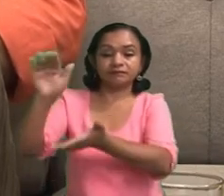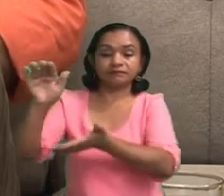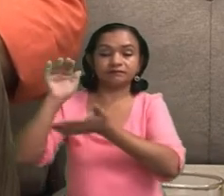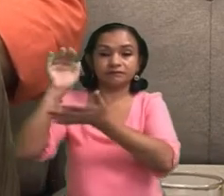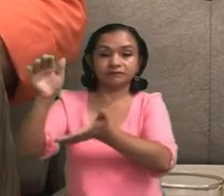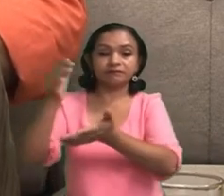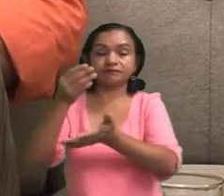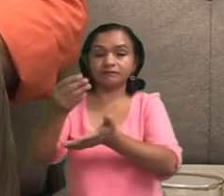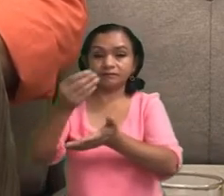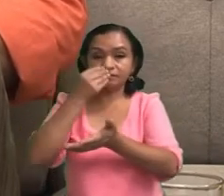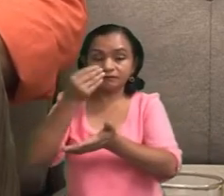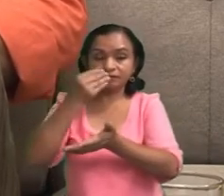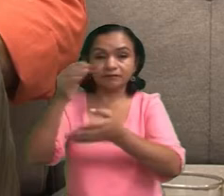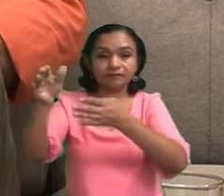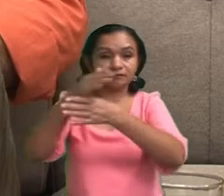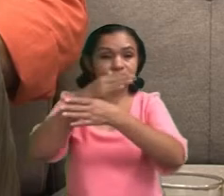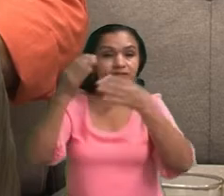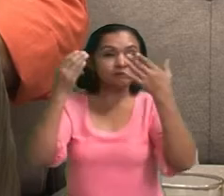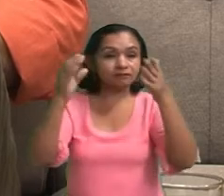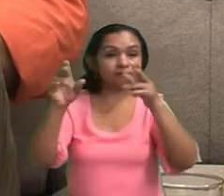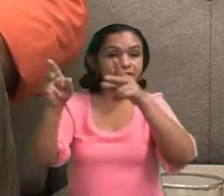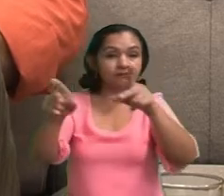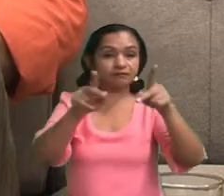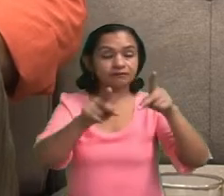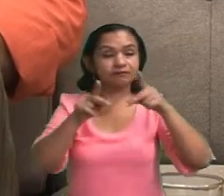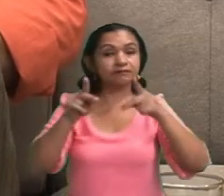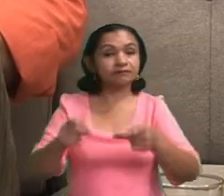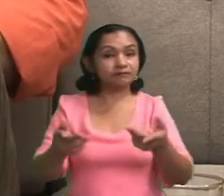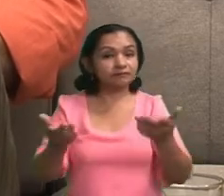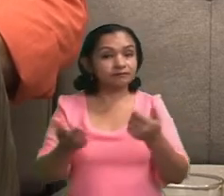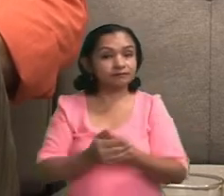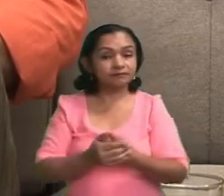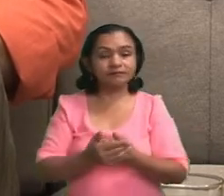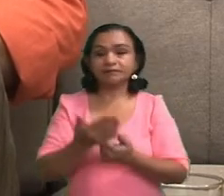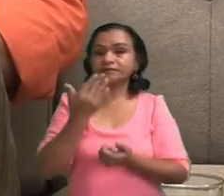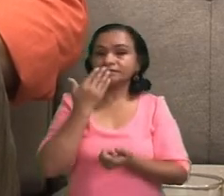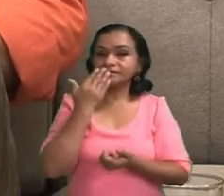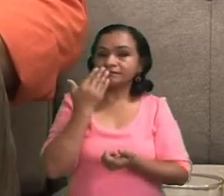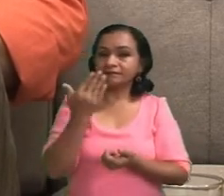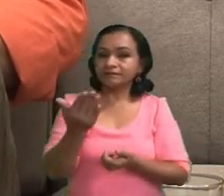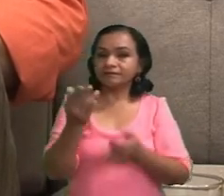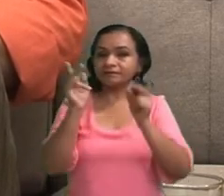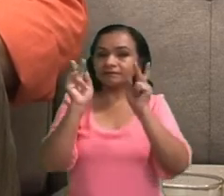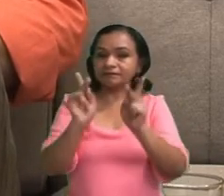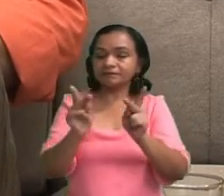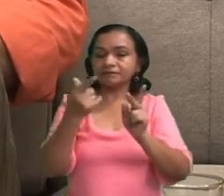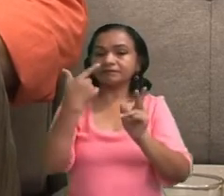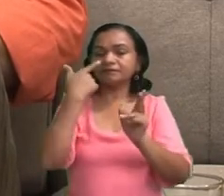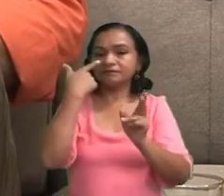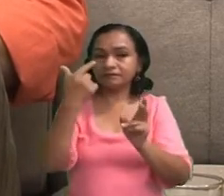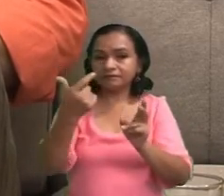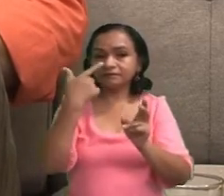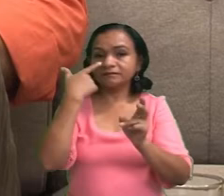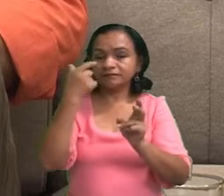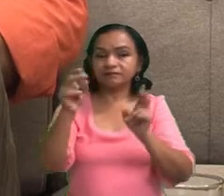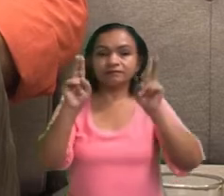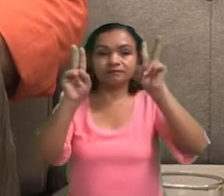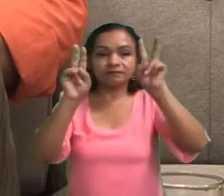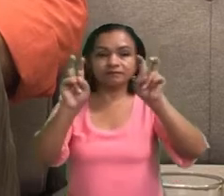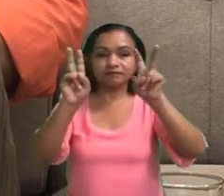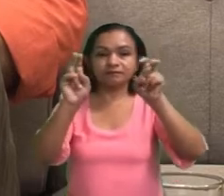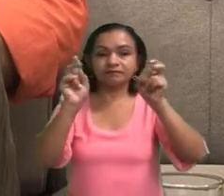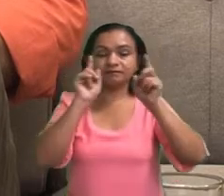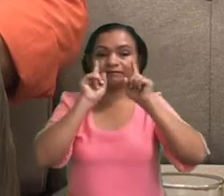soberanía alimentaria principalmente. Sí. Entonces, es bueno que la gente conozca un poco más los términos.